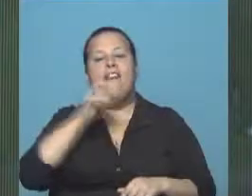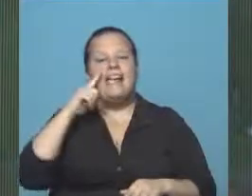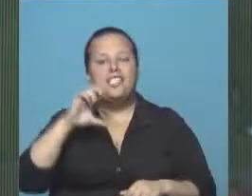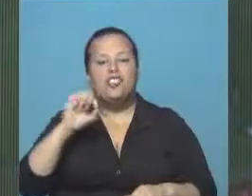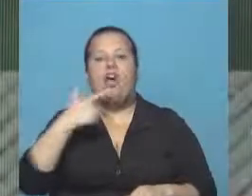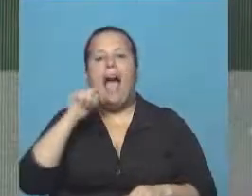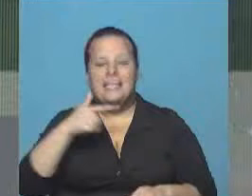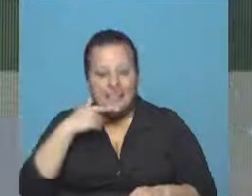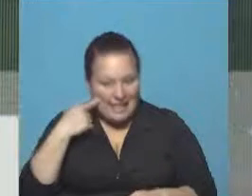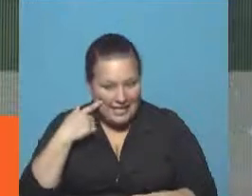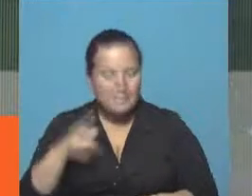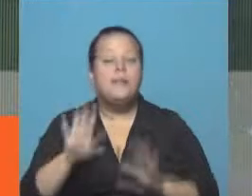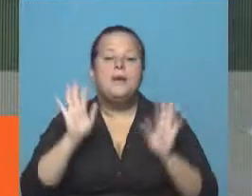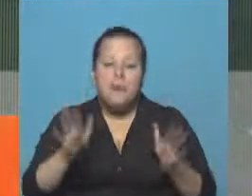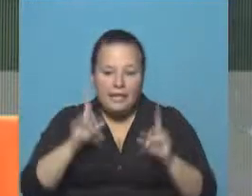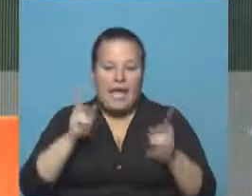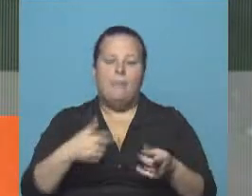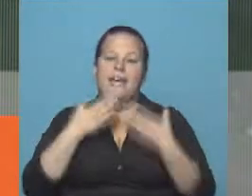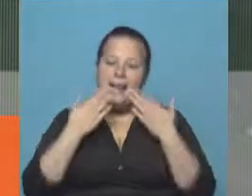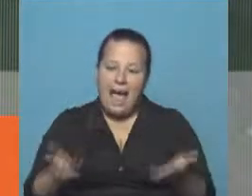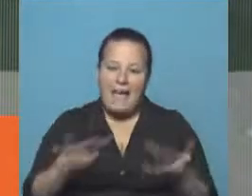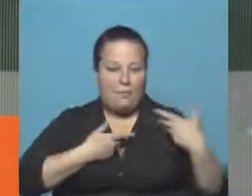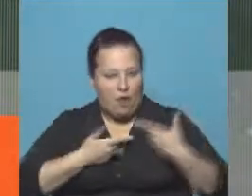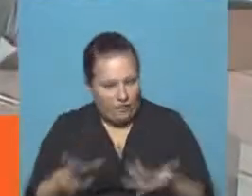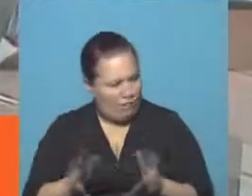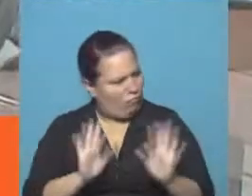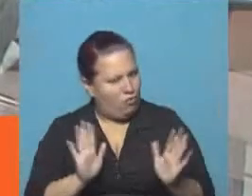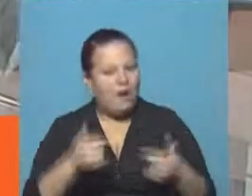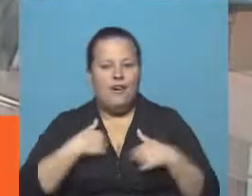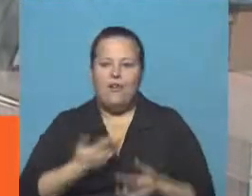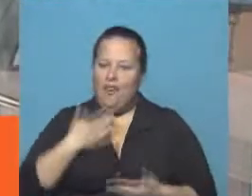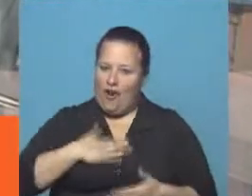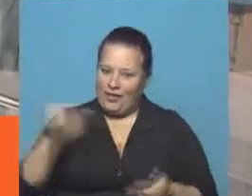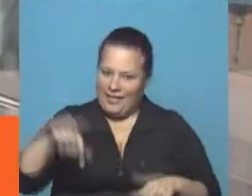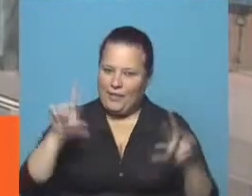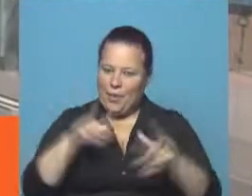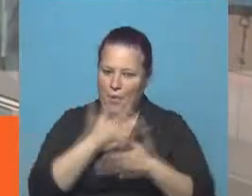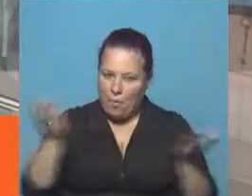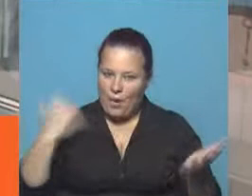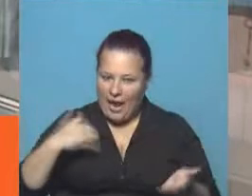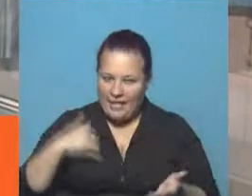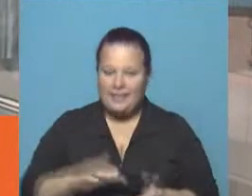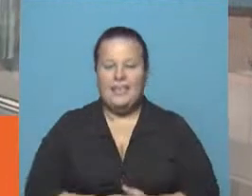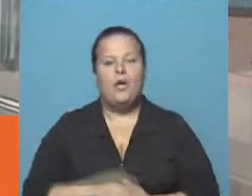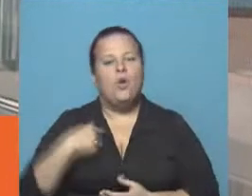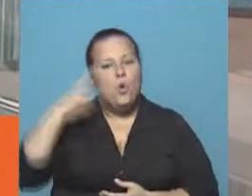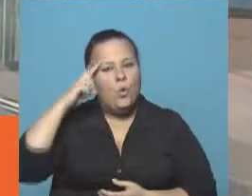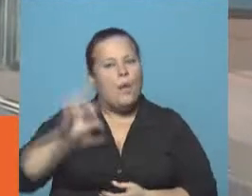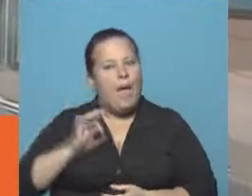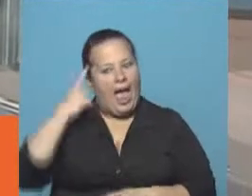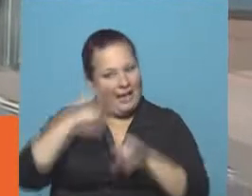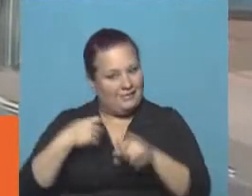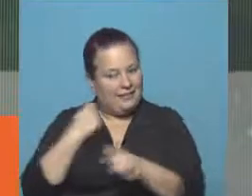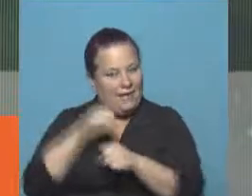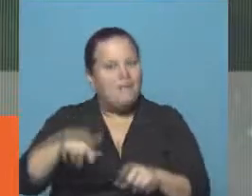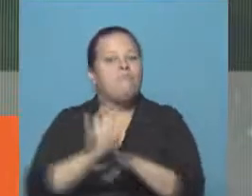es San Francisco de Asís y además quiero agradecerles la invitación. Para mí es un gusto estar en la televisión pública argentina, en la que estuve 9 años.